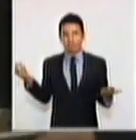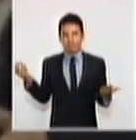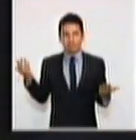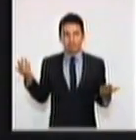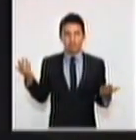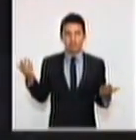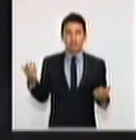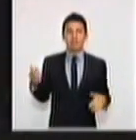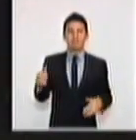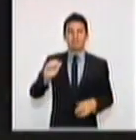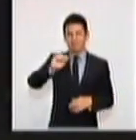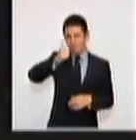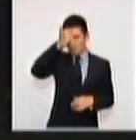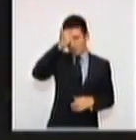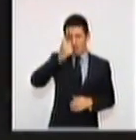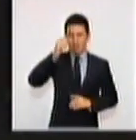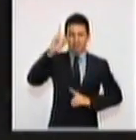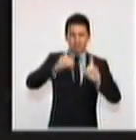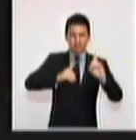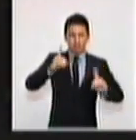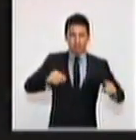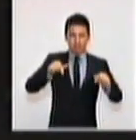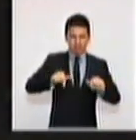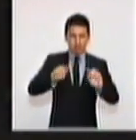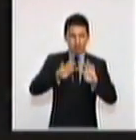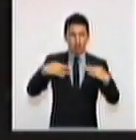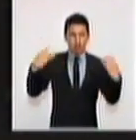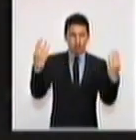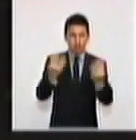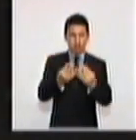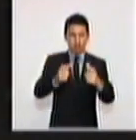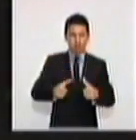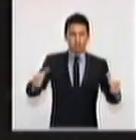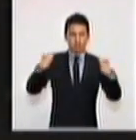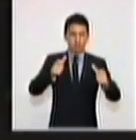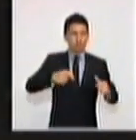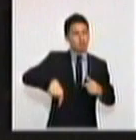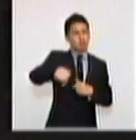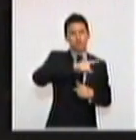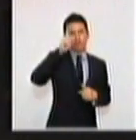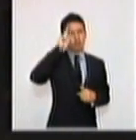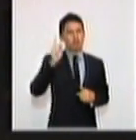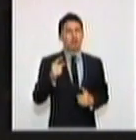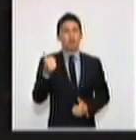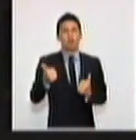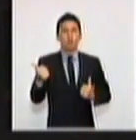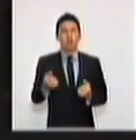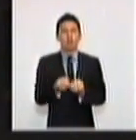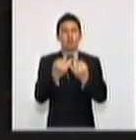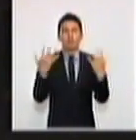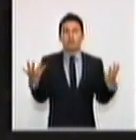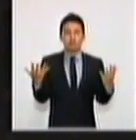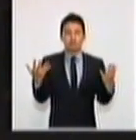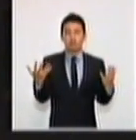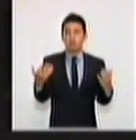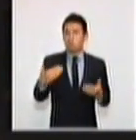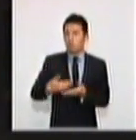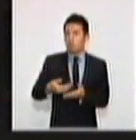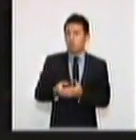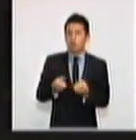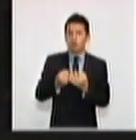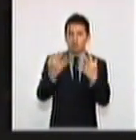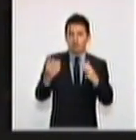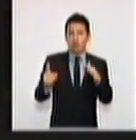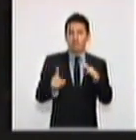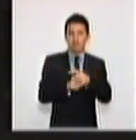irresponsabilidad. Las principales decisiones se tomaron en este Congreso sin que nadie supiera cuáles eran las cifras que se estaban